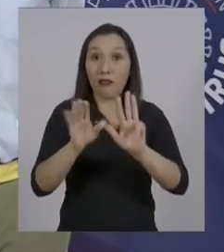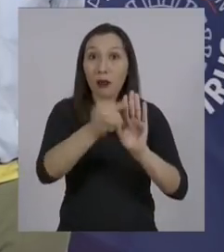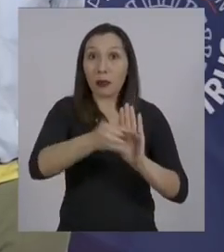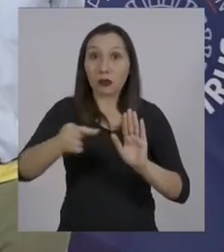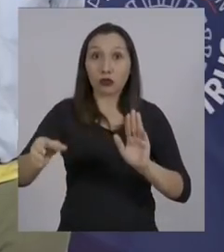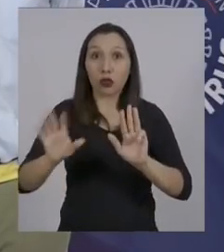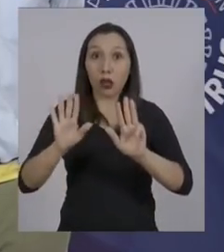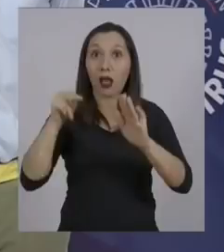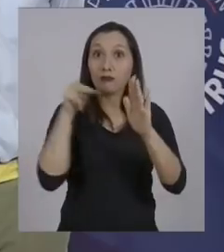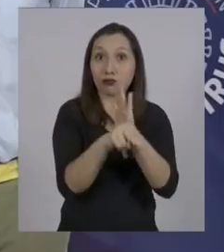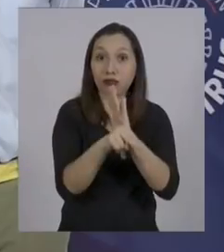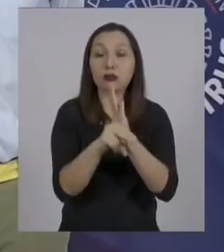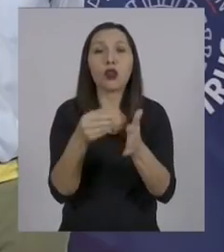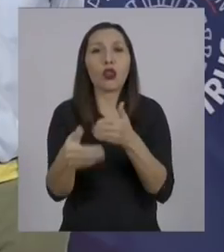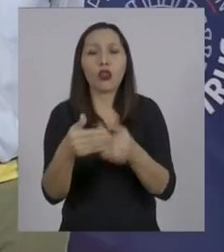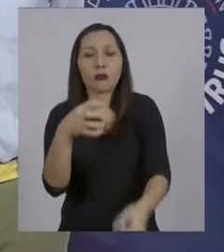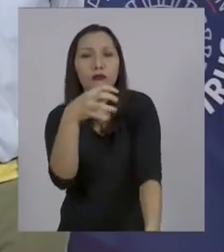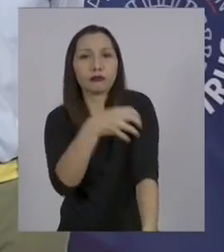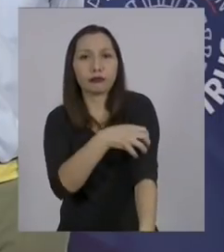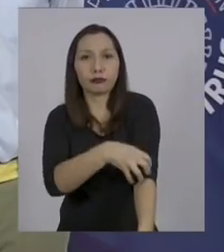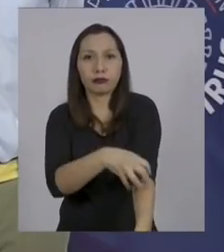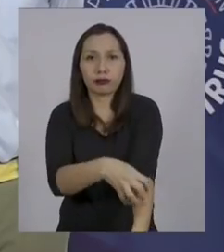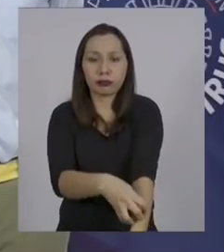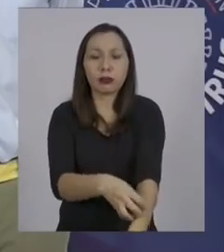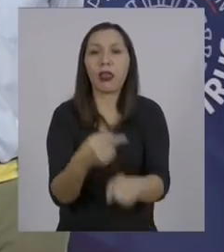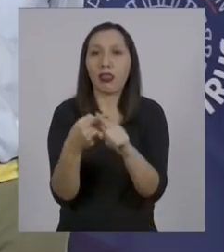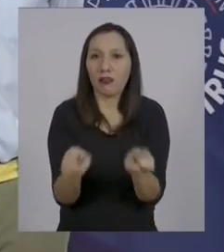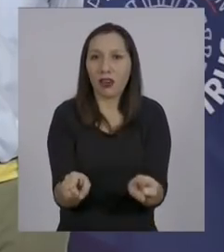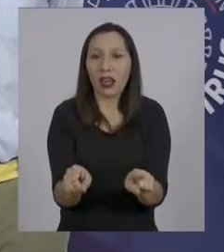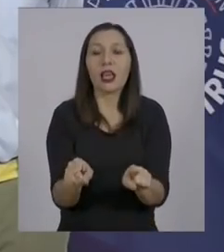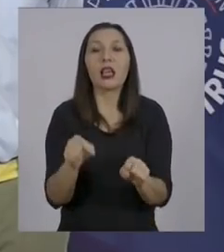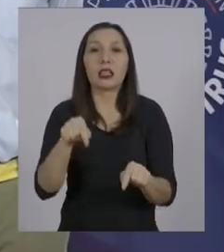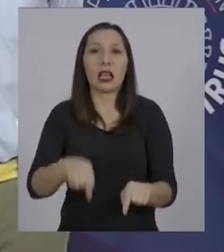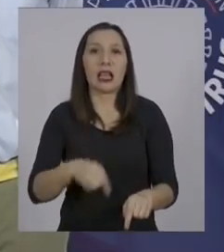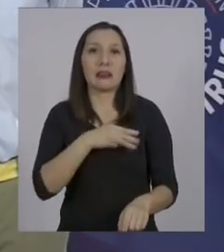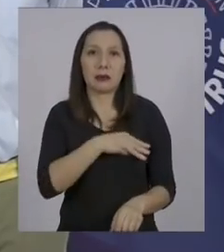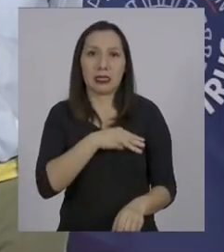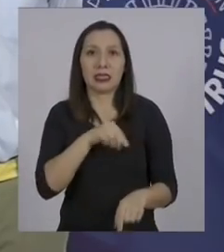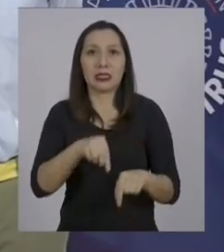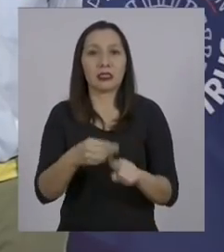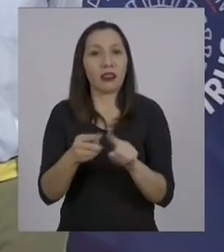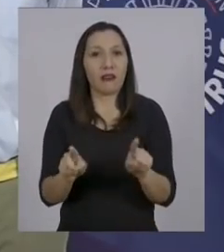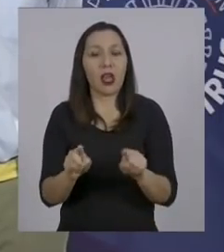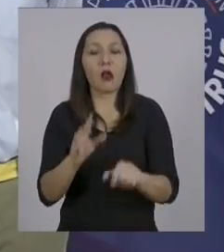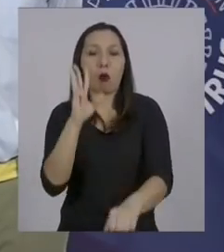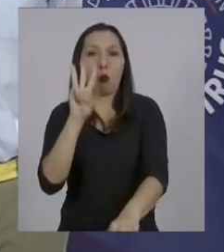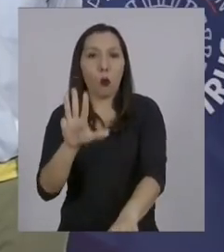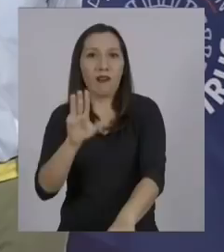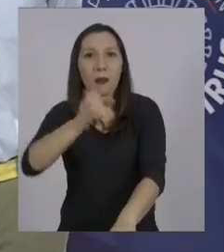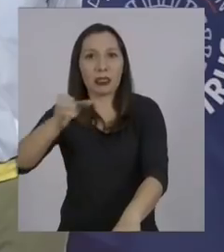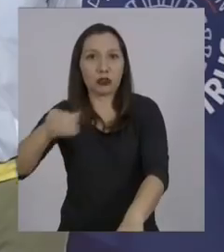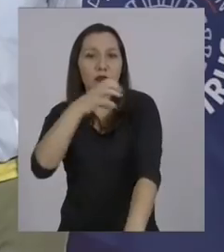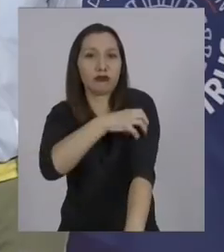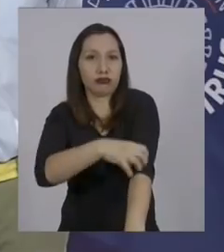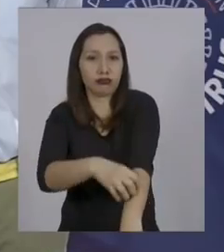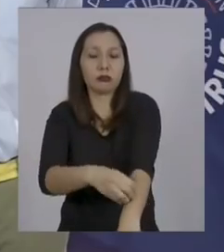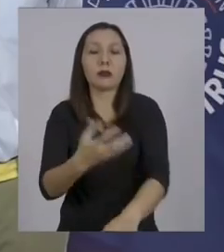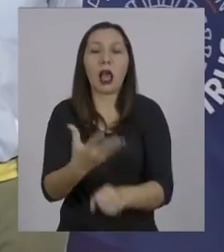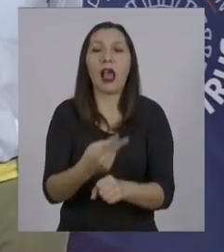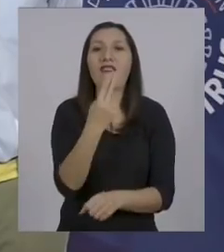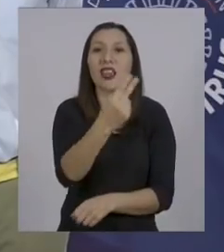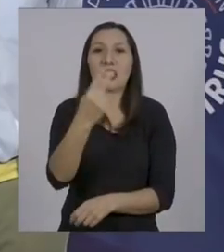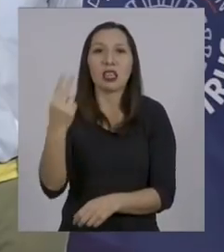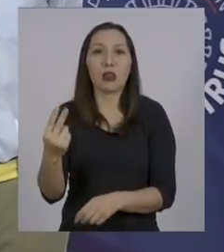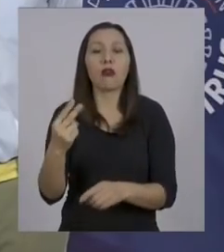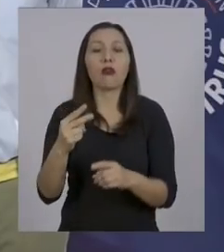están en regiones diferentes a la región metropolitana, que concentra 22